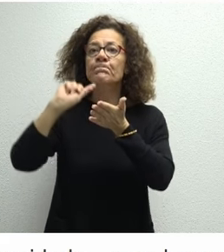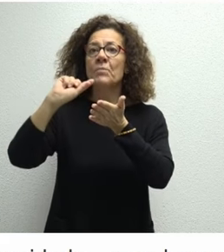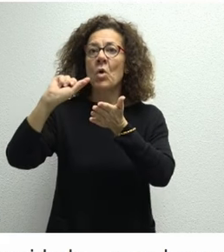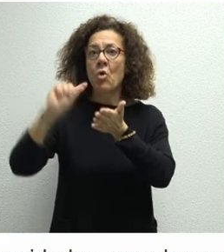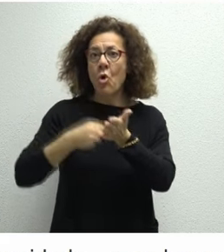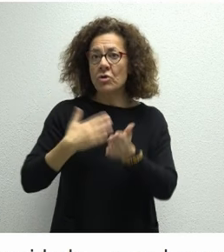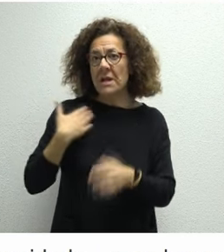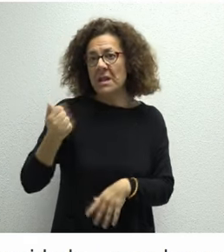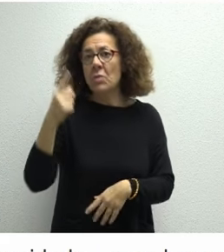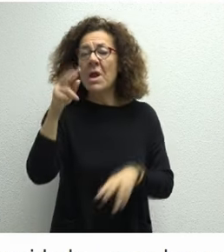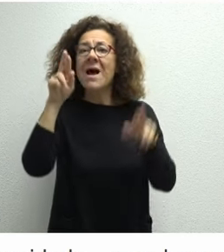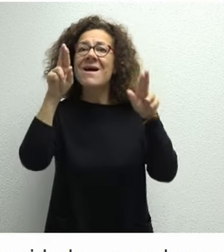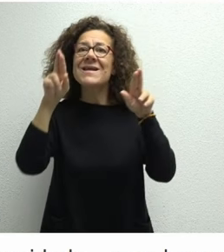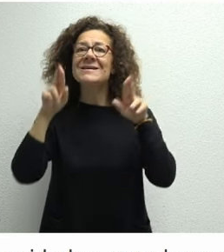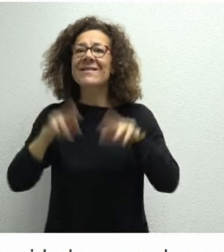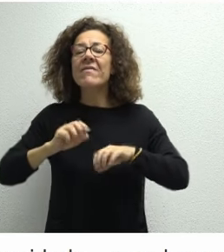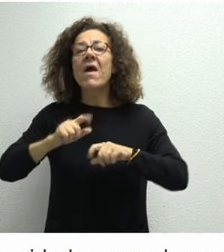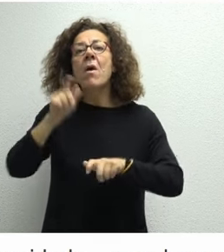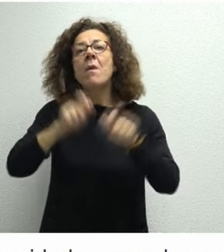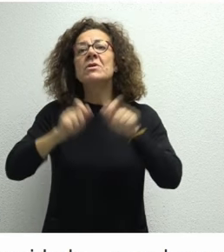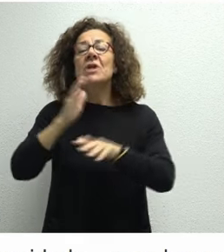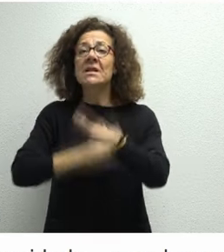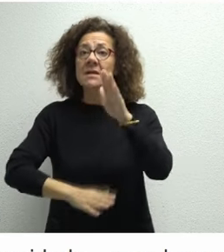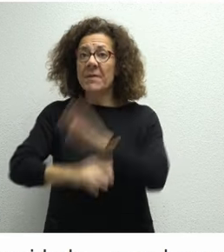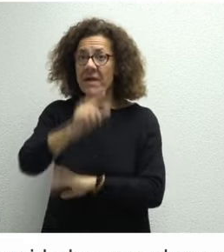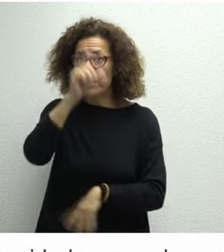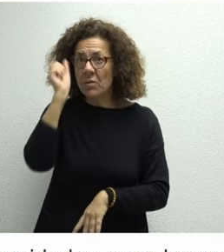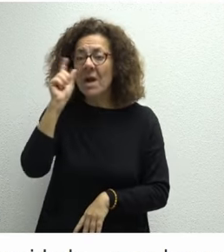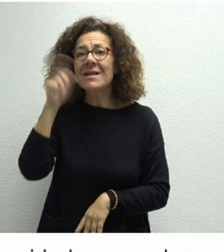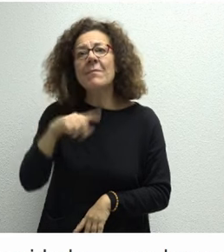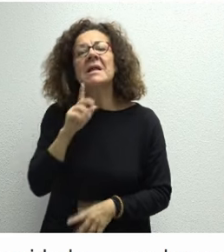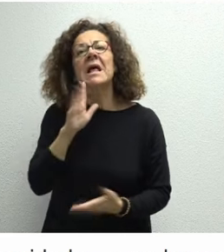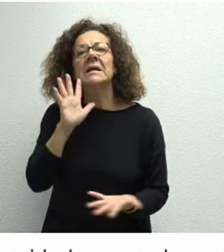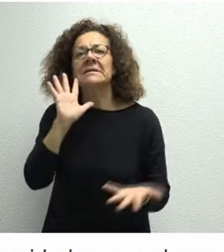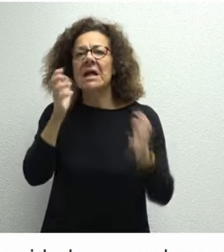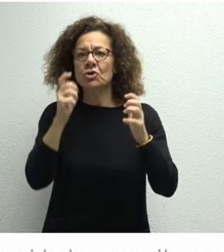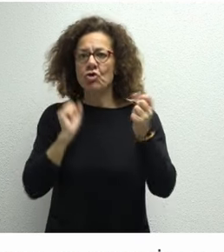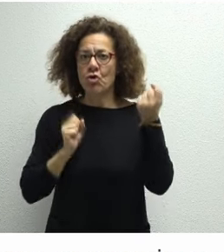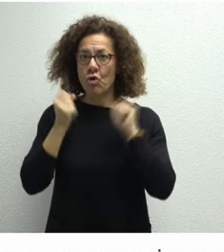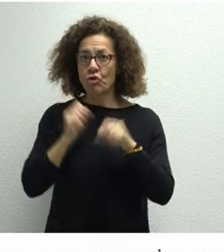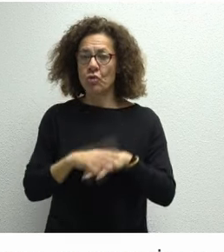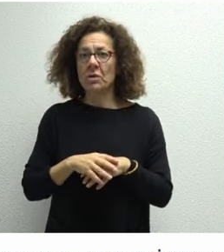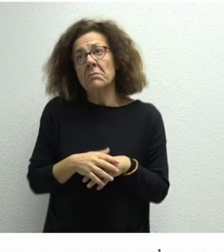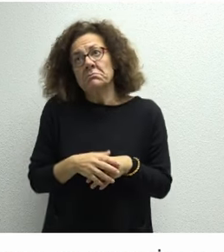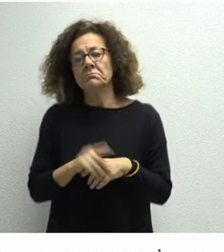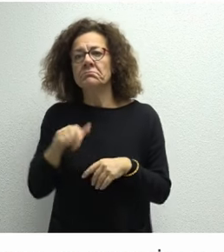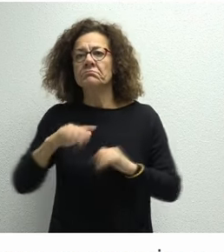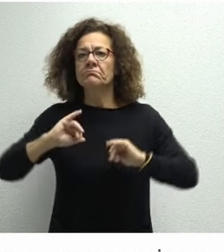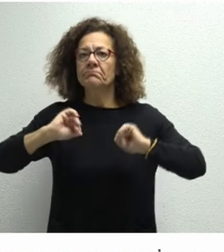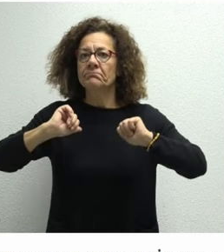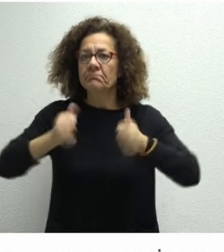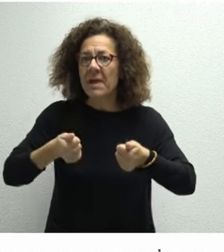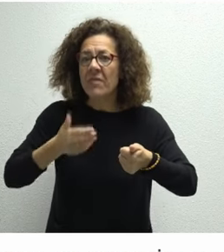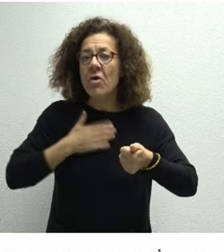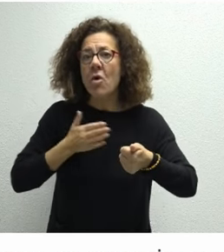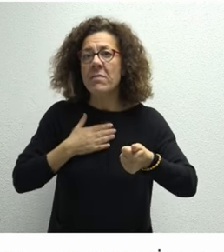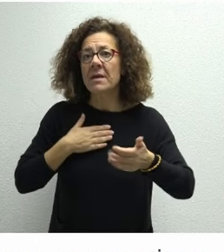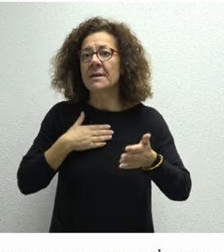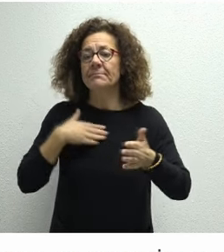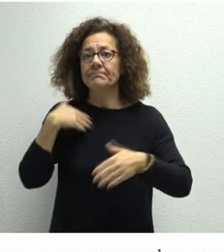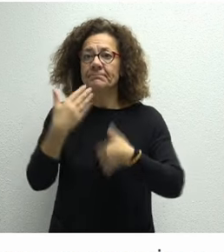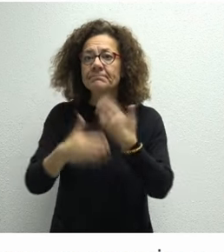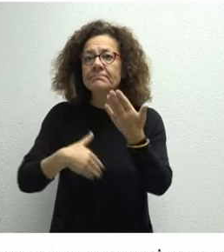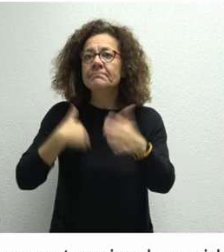una residencia de personas con discapacidad intelectual y trastorno de conducta Así que ahí bueno empiezo mi mi periplo por